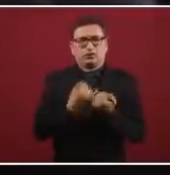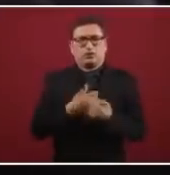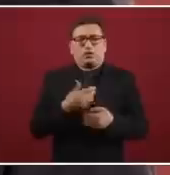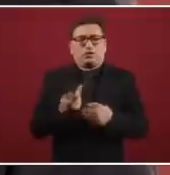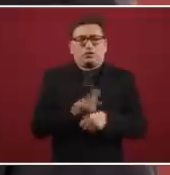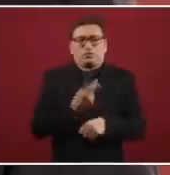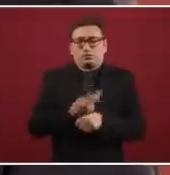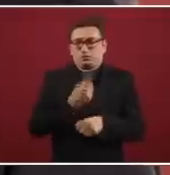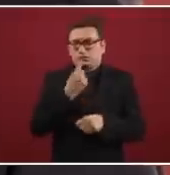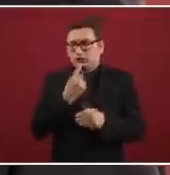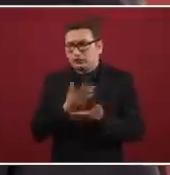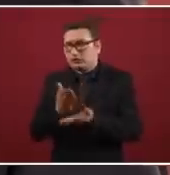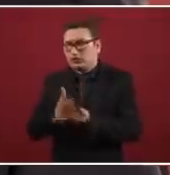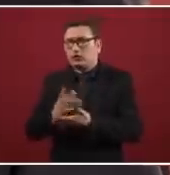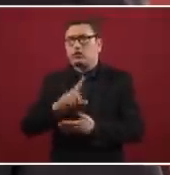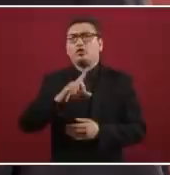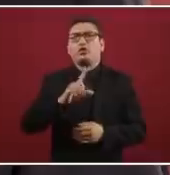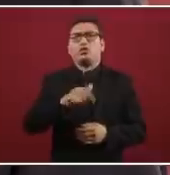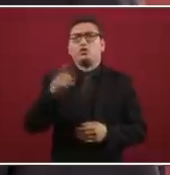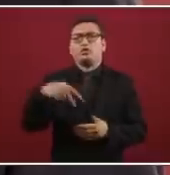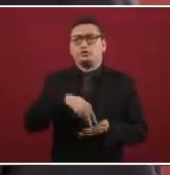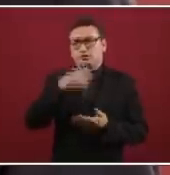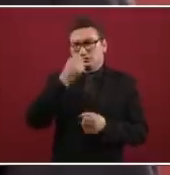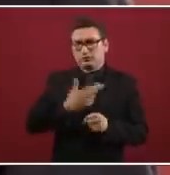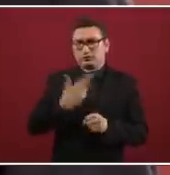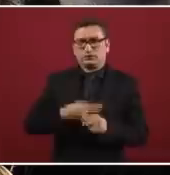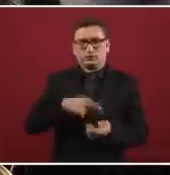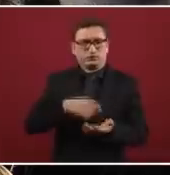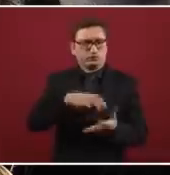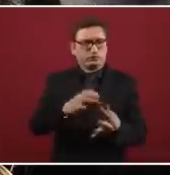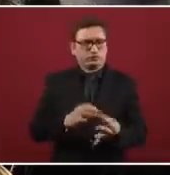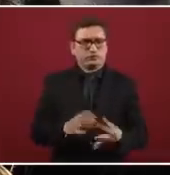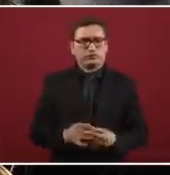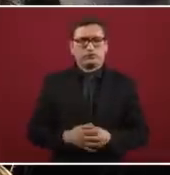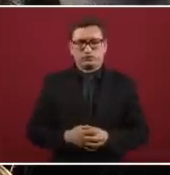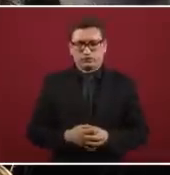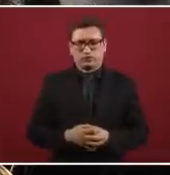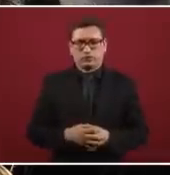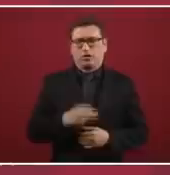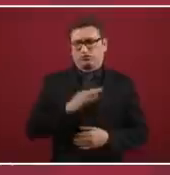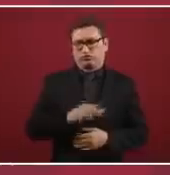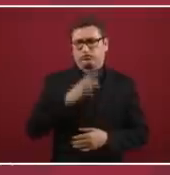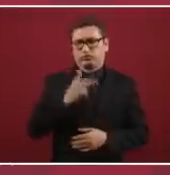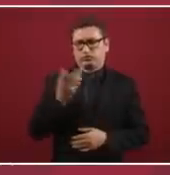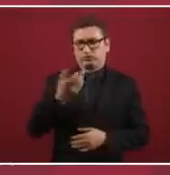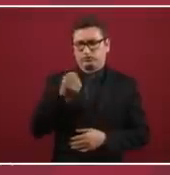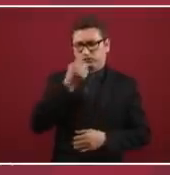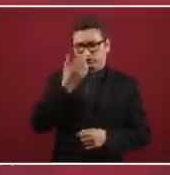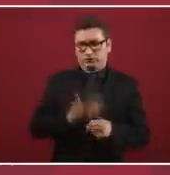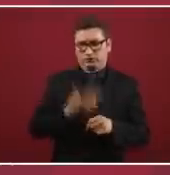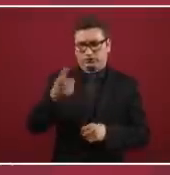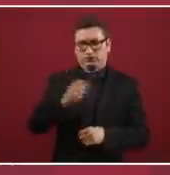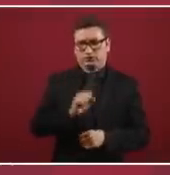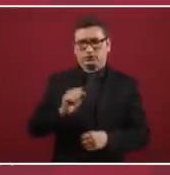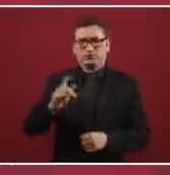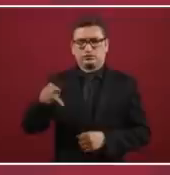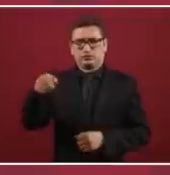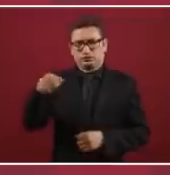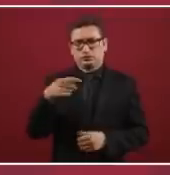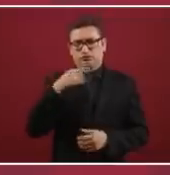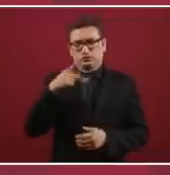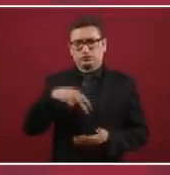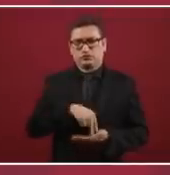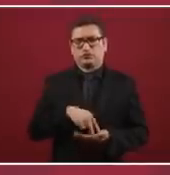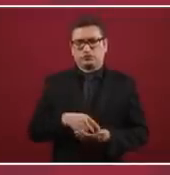resultados o también lo va a dar el secretario de Seguridad? Pues ya sería todo. Se lo pedimos a él. Vamos, si